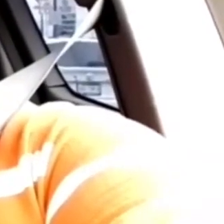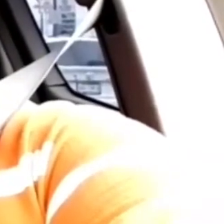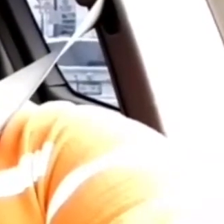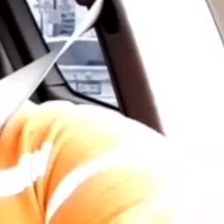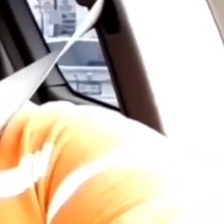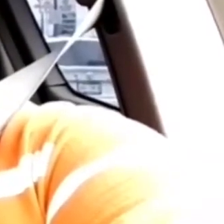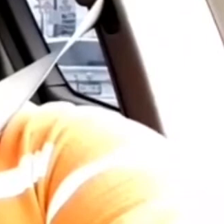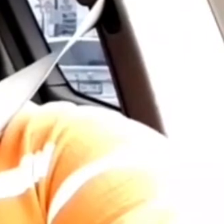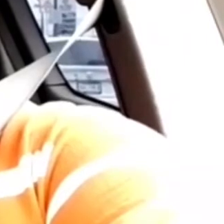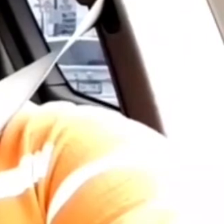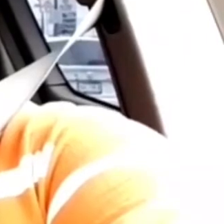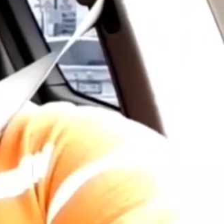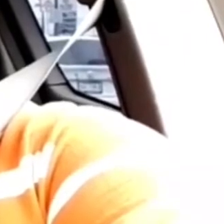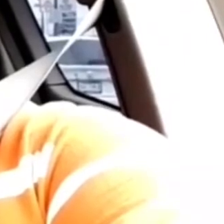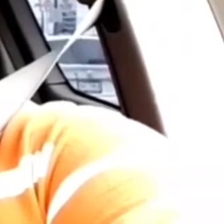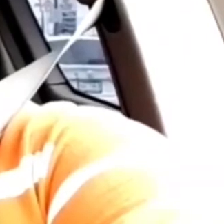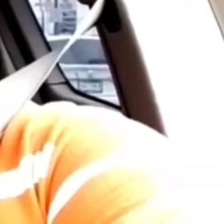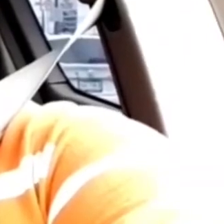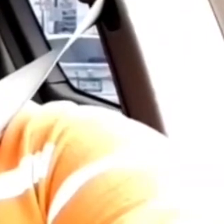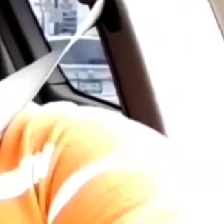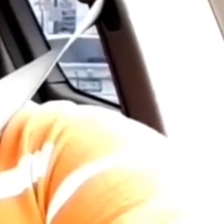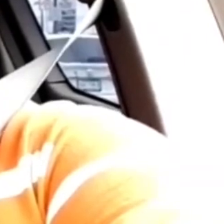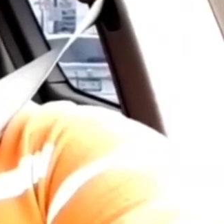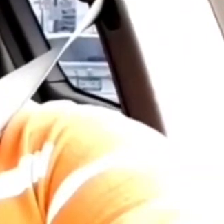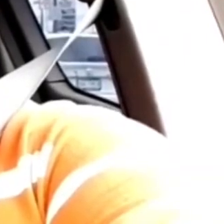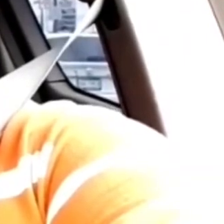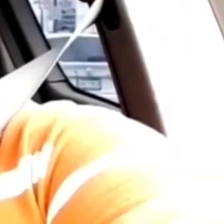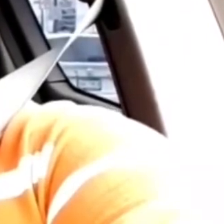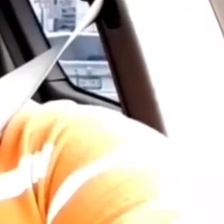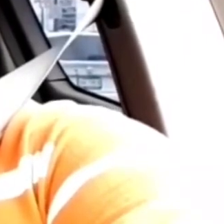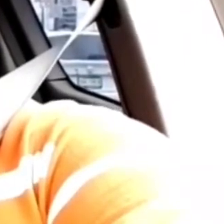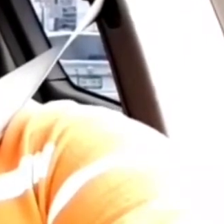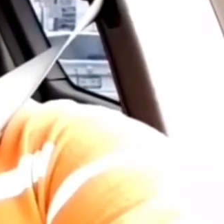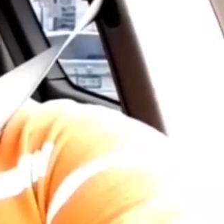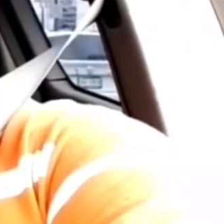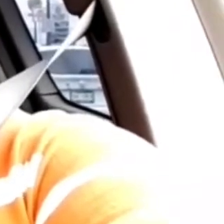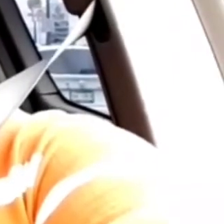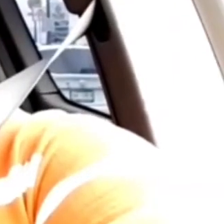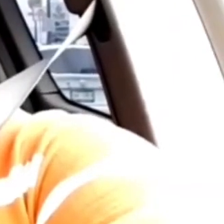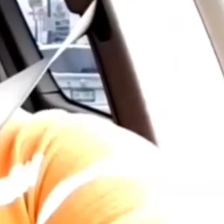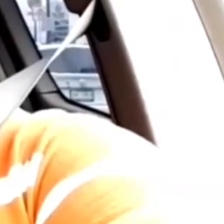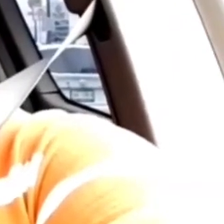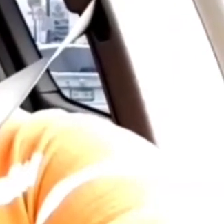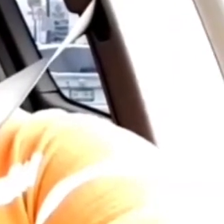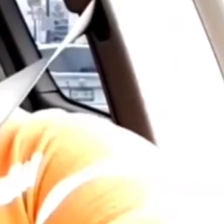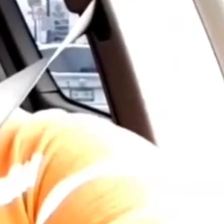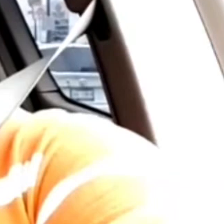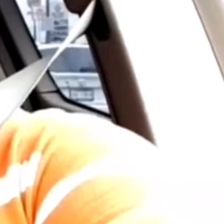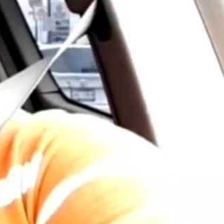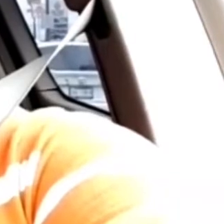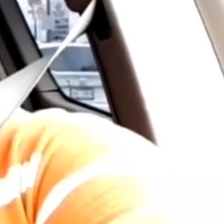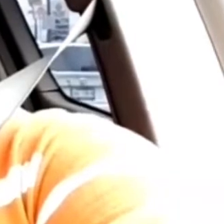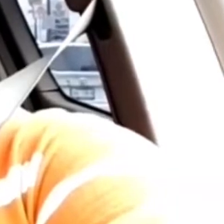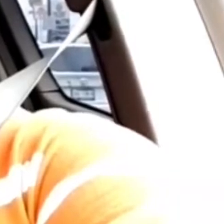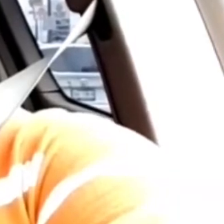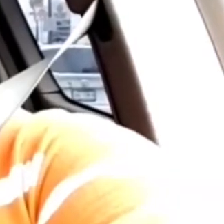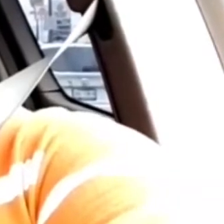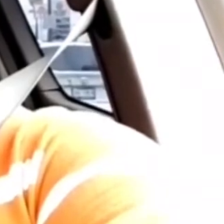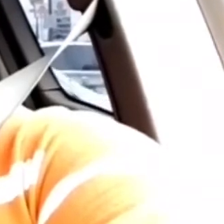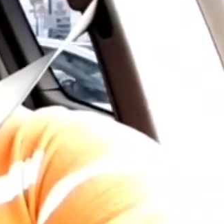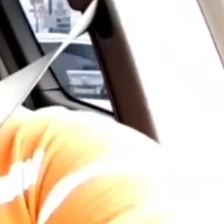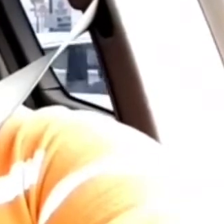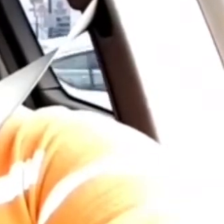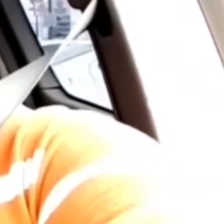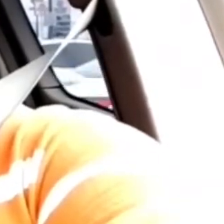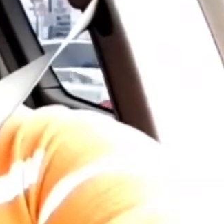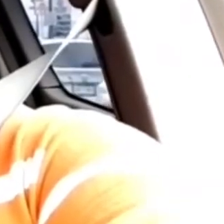una exhibida no solo al Reforma, sino a todos los medios que desde Carlos Salinas de Gortari traicionaron sus principios y se